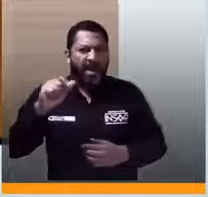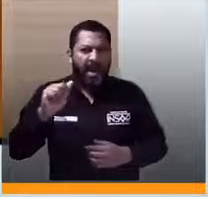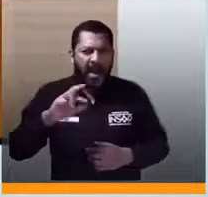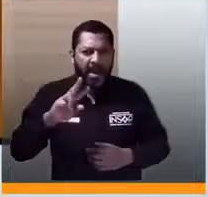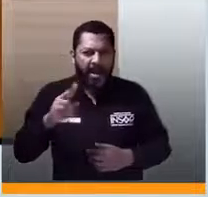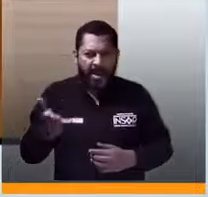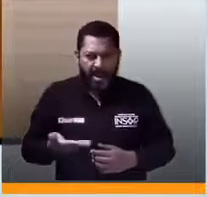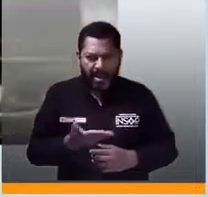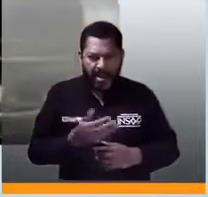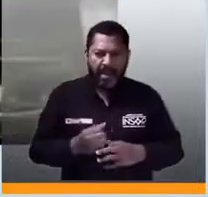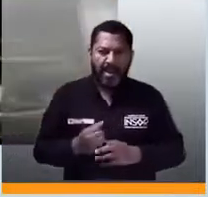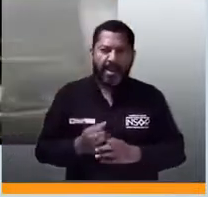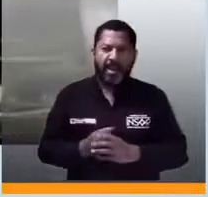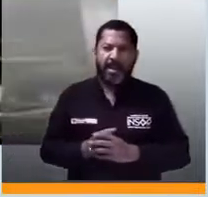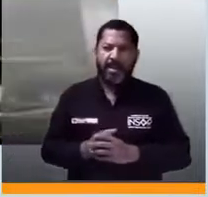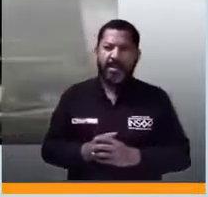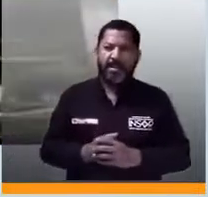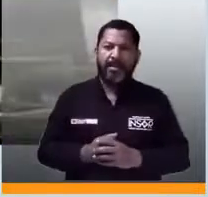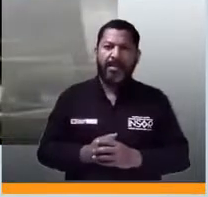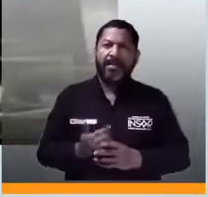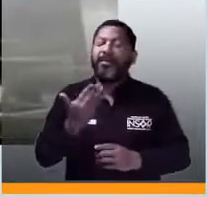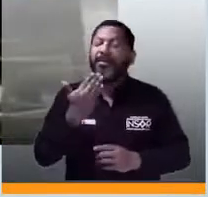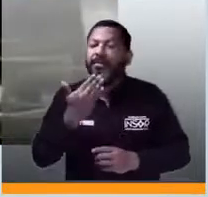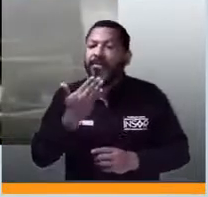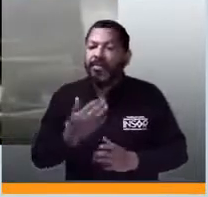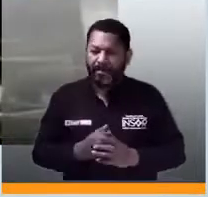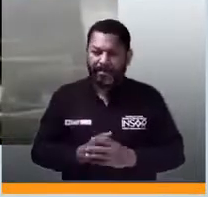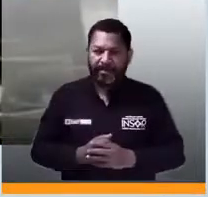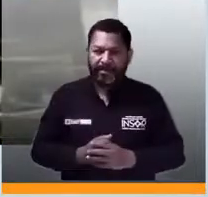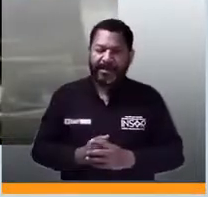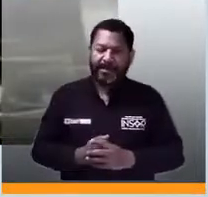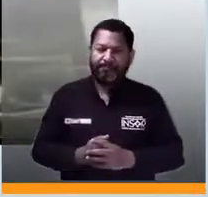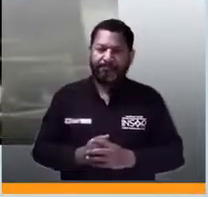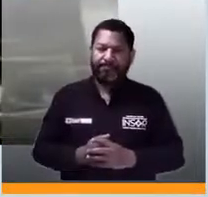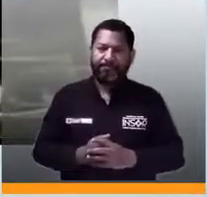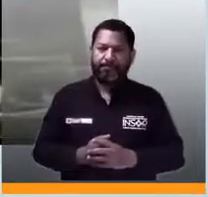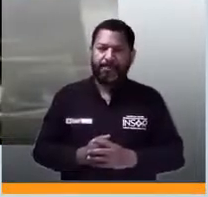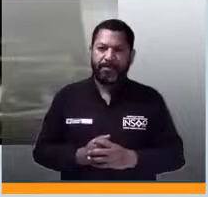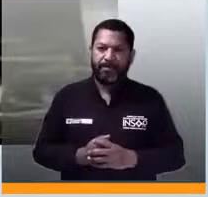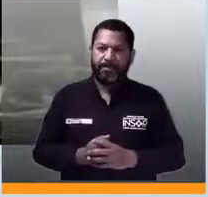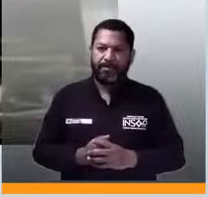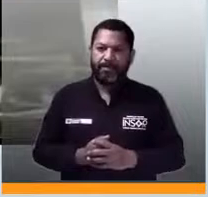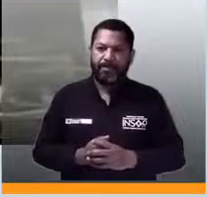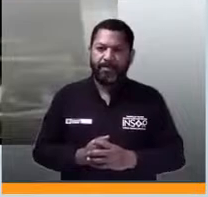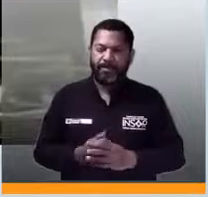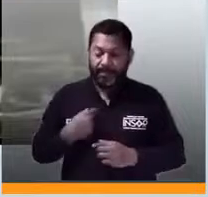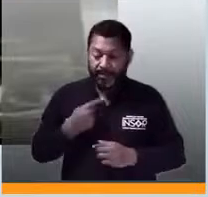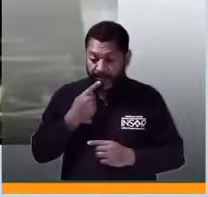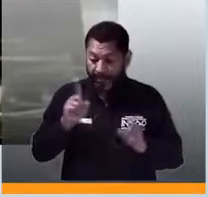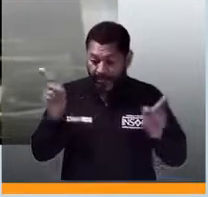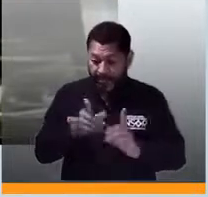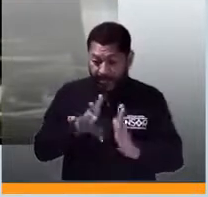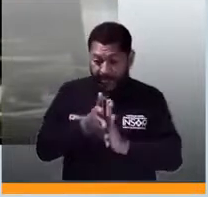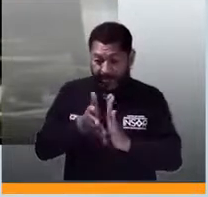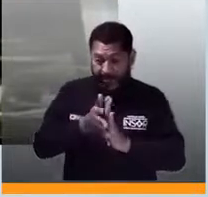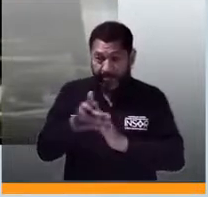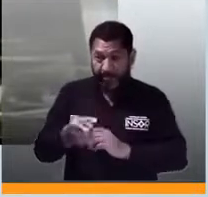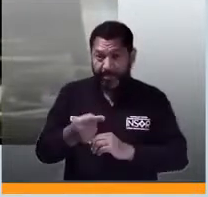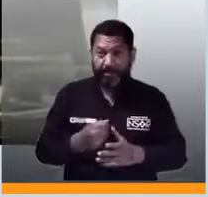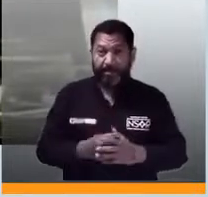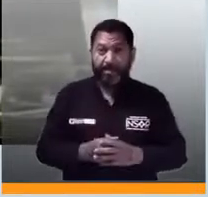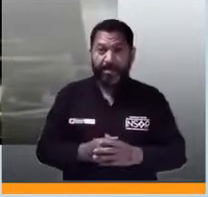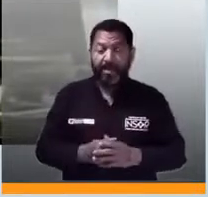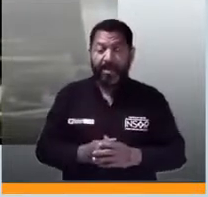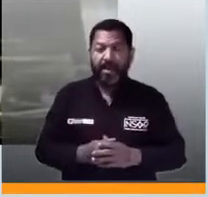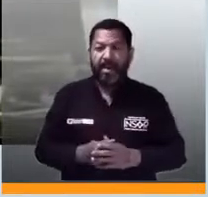Luis. Gracias, viceministro. Yo quisiera decir de una manera muy esquemática, como estamos no